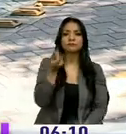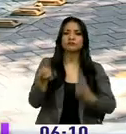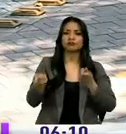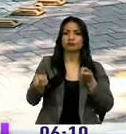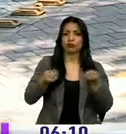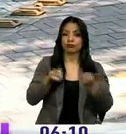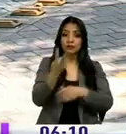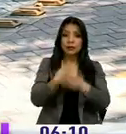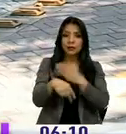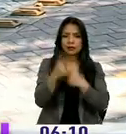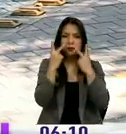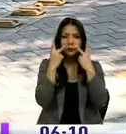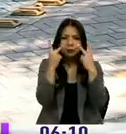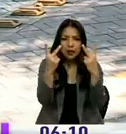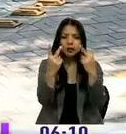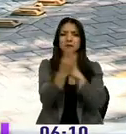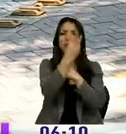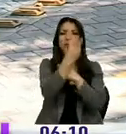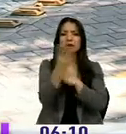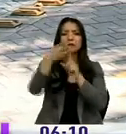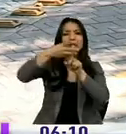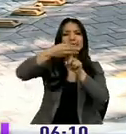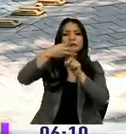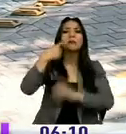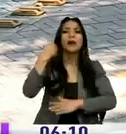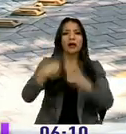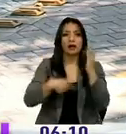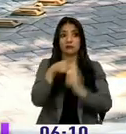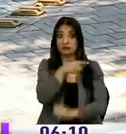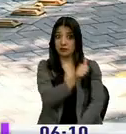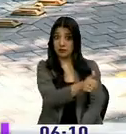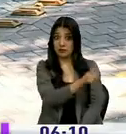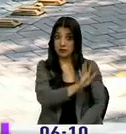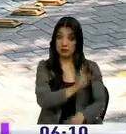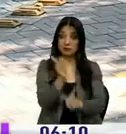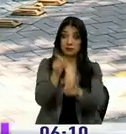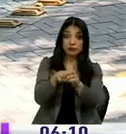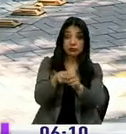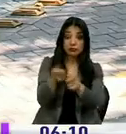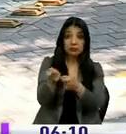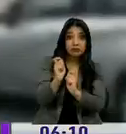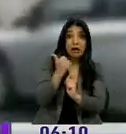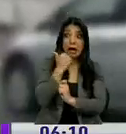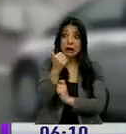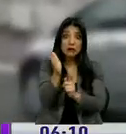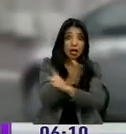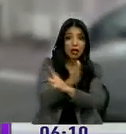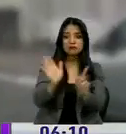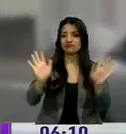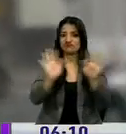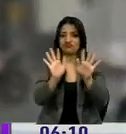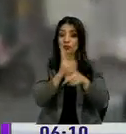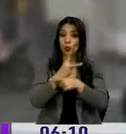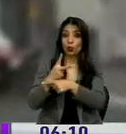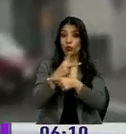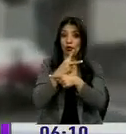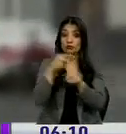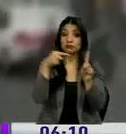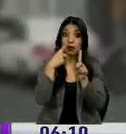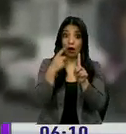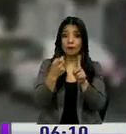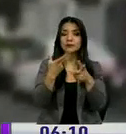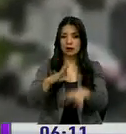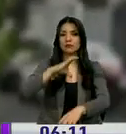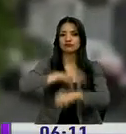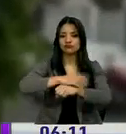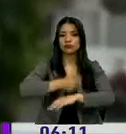sus hijos ven a través del internet para evitar que sean víctimas de delitos cibernéticos. El detenido fue puesto a órdenes de las autoridades